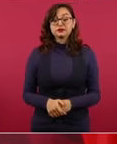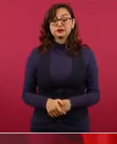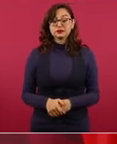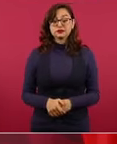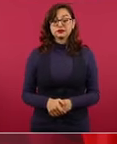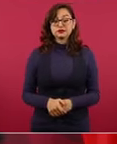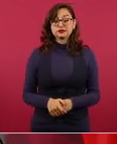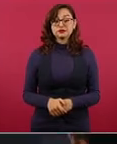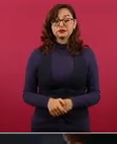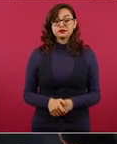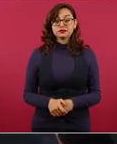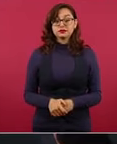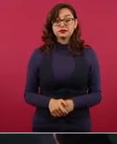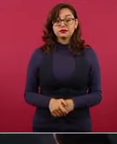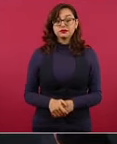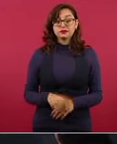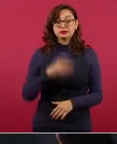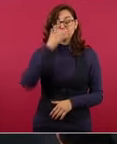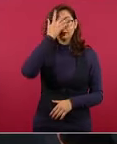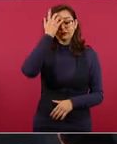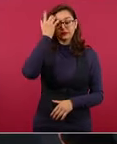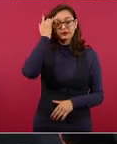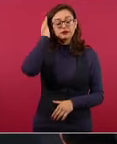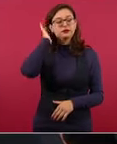que no toman decisiones